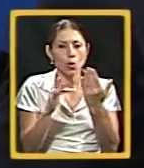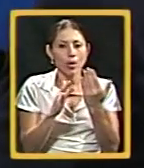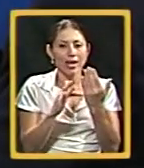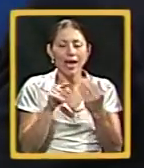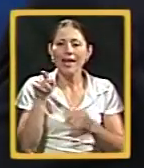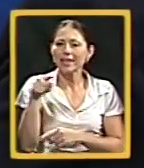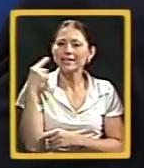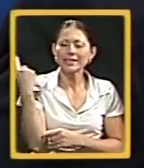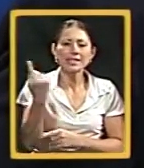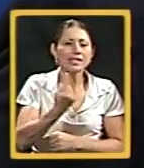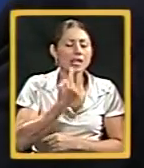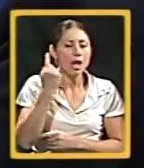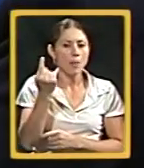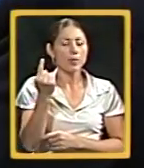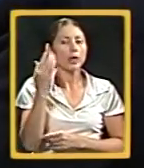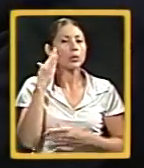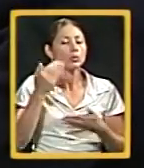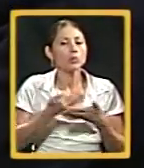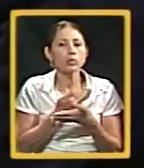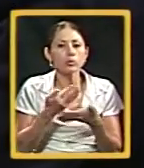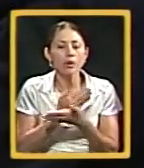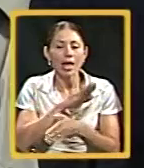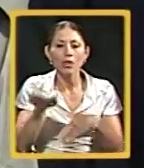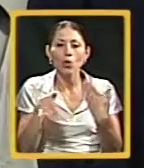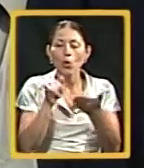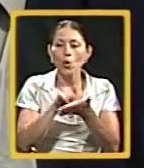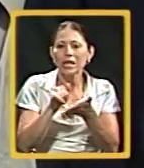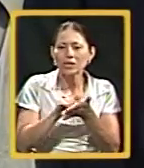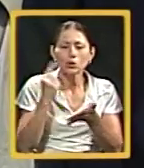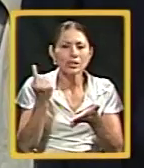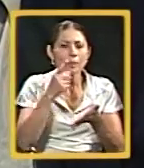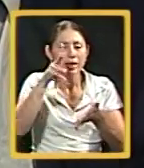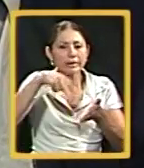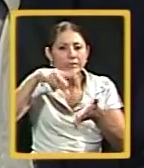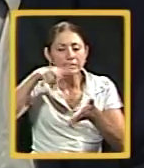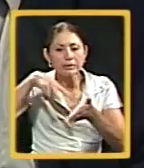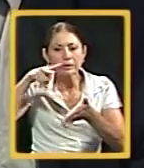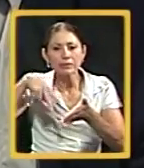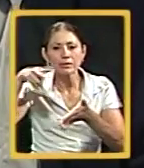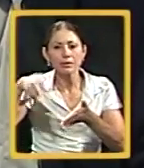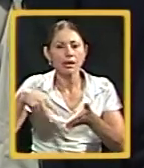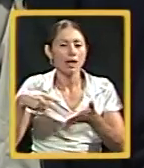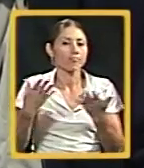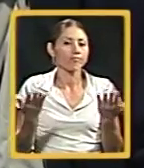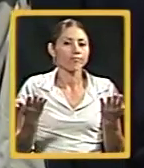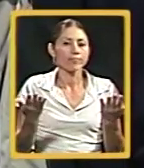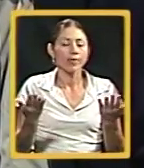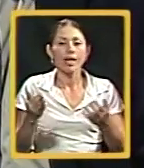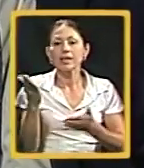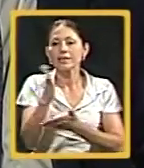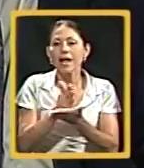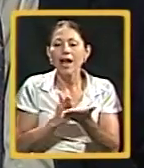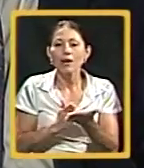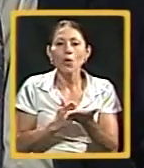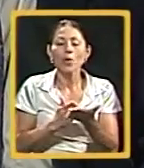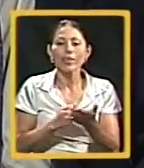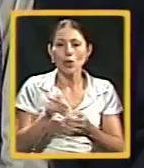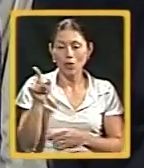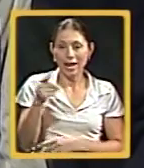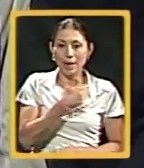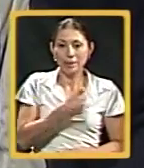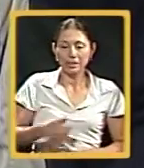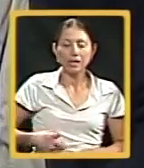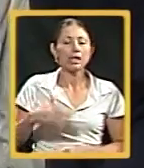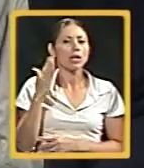él siempre está al día en todo esto y leyendo continuamente, y en fin, es algo de lo cual él está